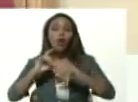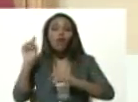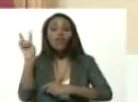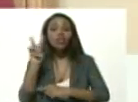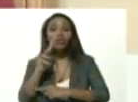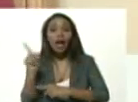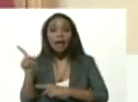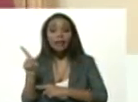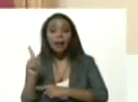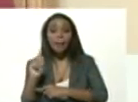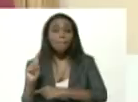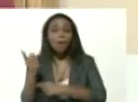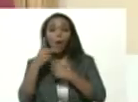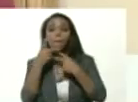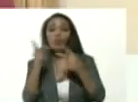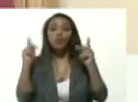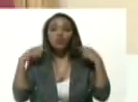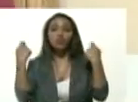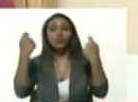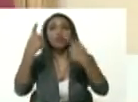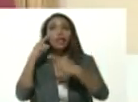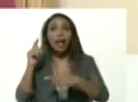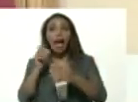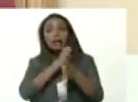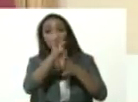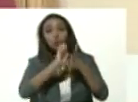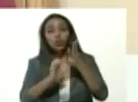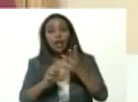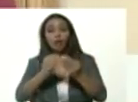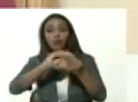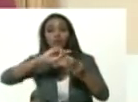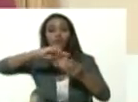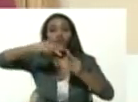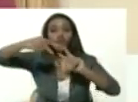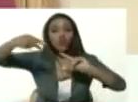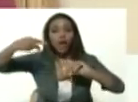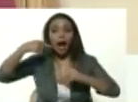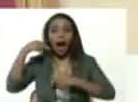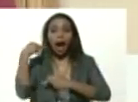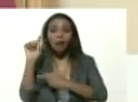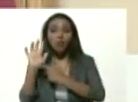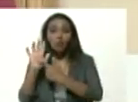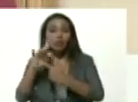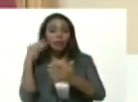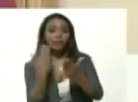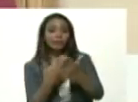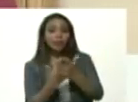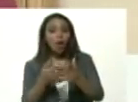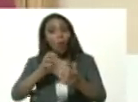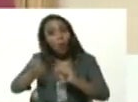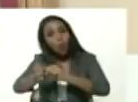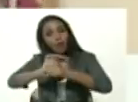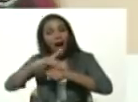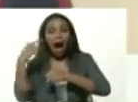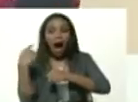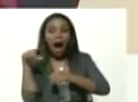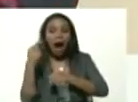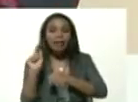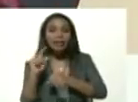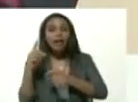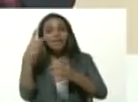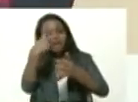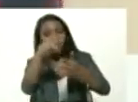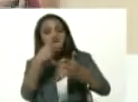pionero a nivel mundial en publicar el mapa de la estructura genética, en el cual se muestra que el coronavirus tiene segmentos de